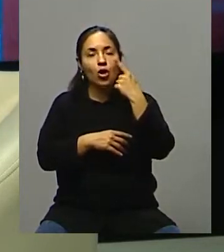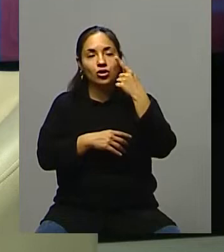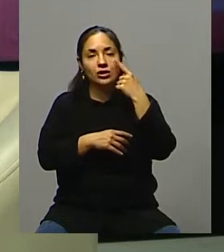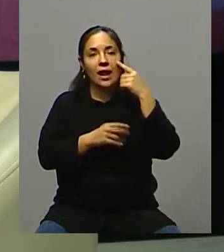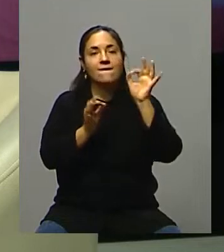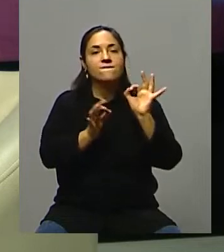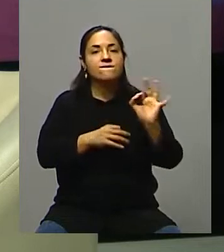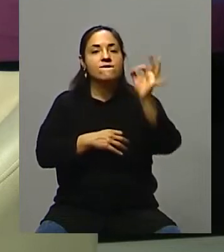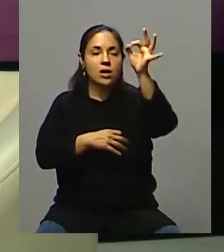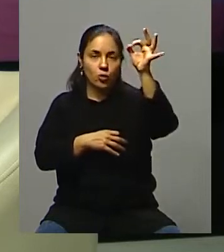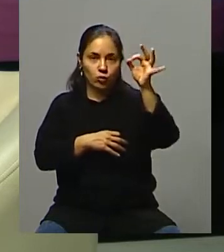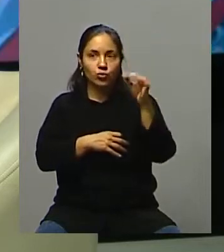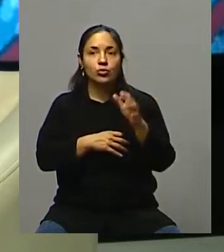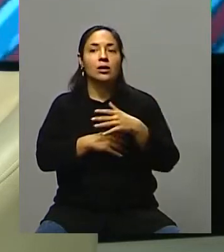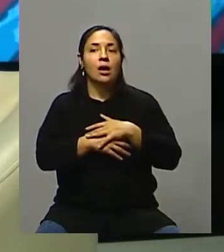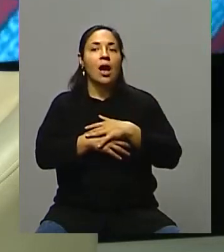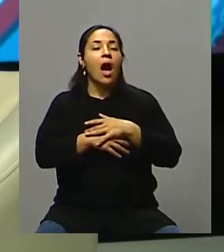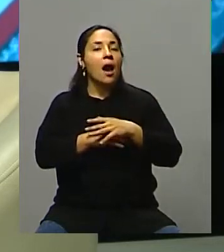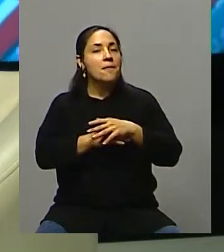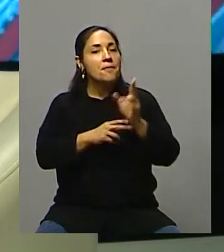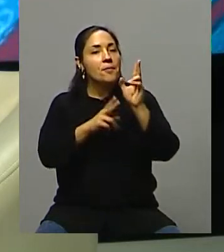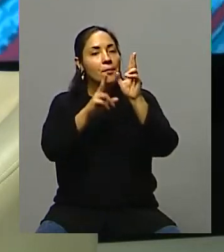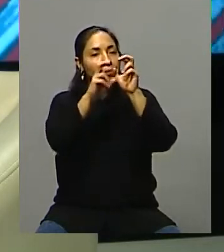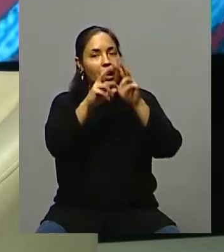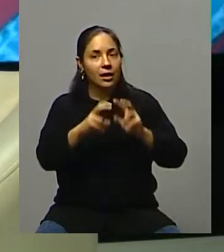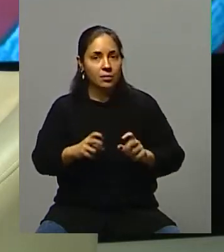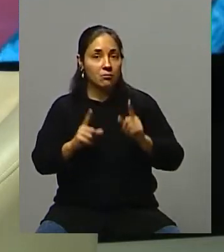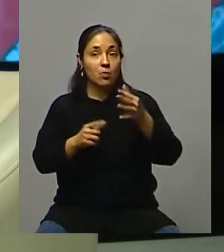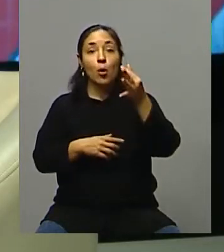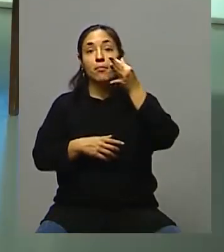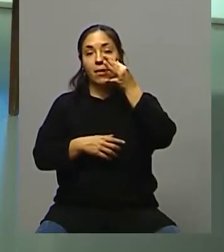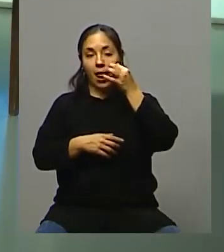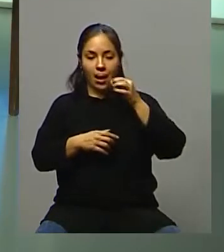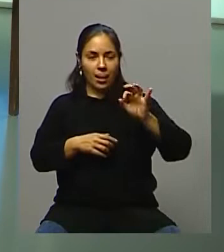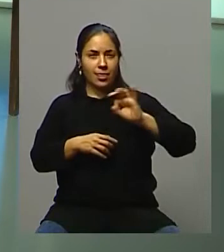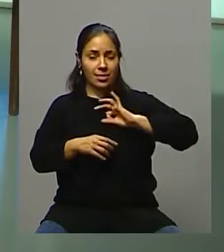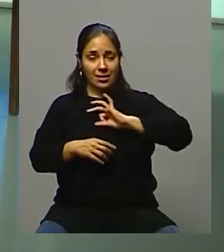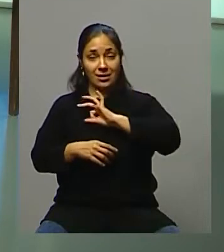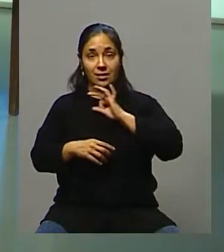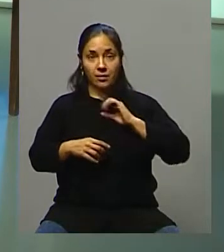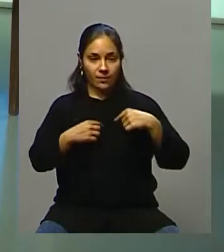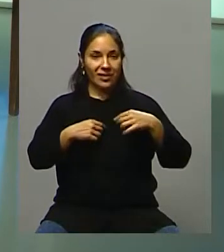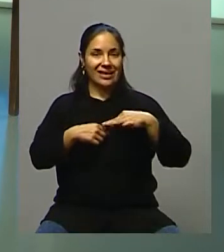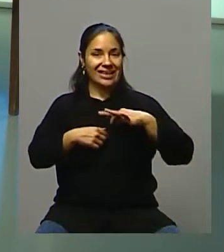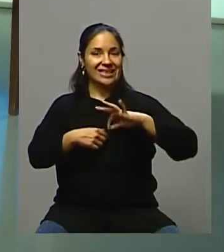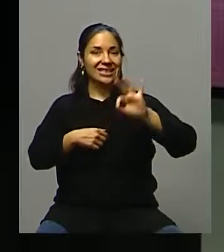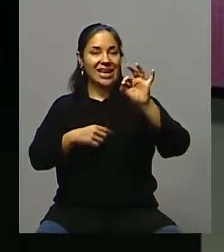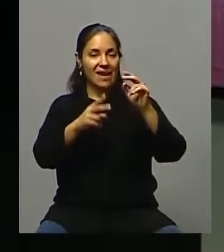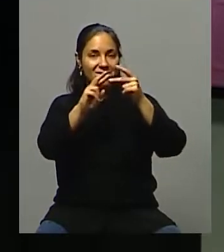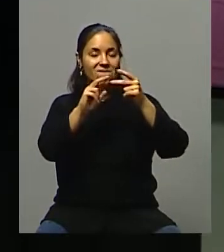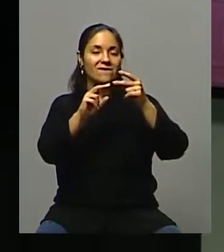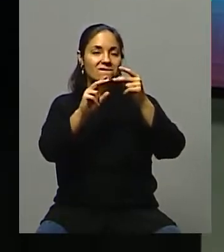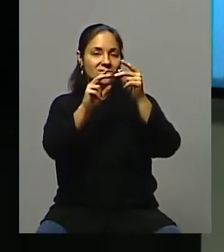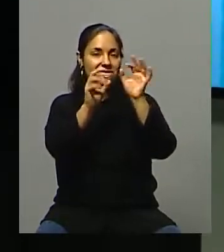estudia en las vesículas de la piel, ¿no? De las lesiones. Digo, está bueno aclararlo porque cuando uno ya se empezó a